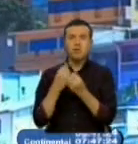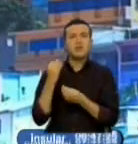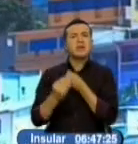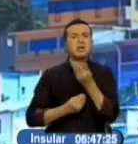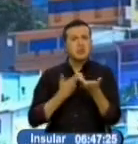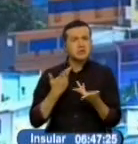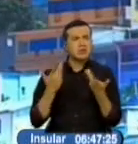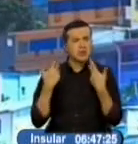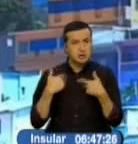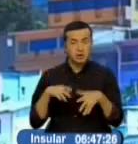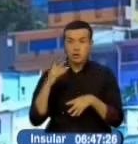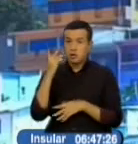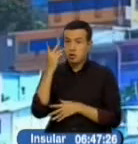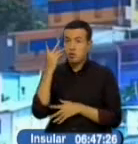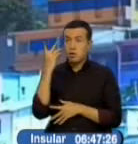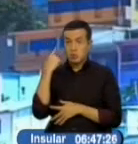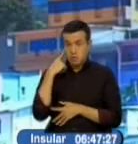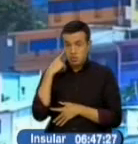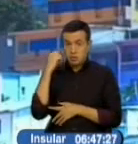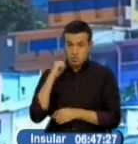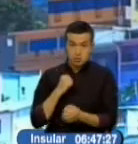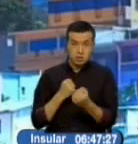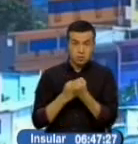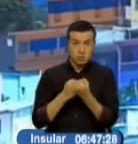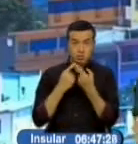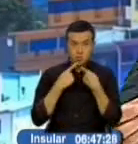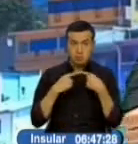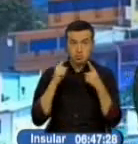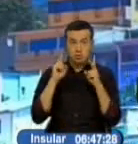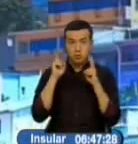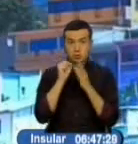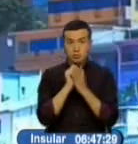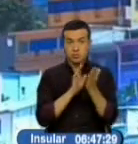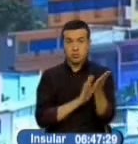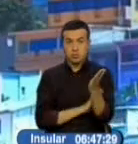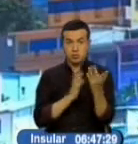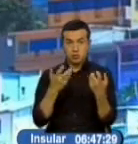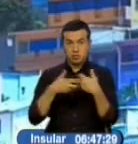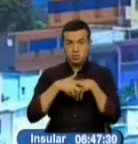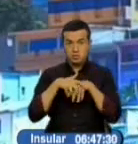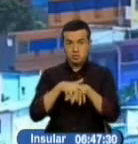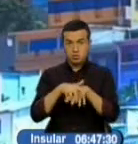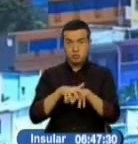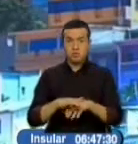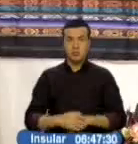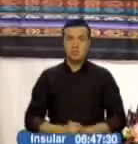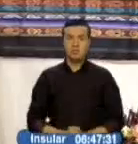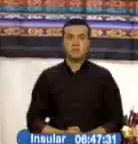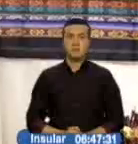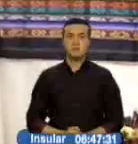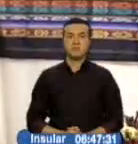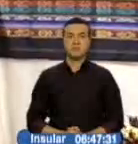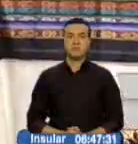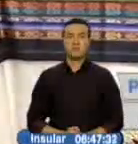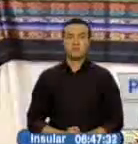ejecutarán políticas que permitan la ejecución, valga la redundancia, de este proyecto integral. El plan Toda una Vida propuesto